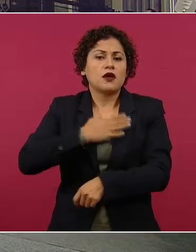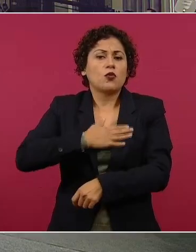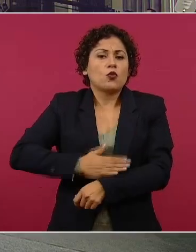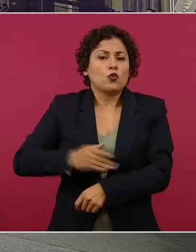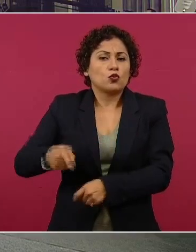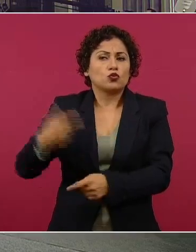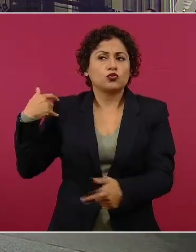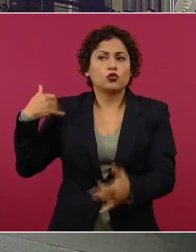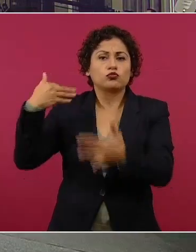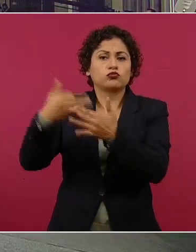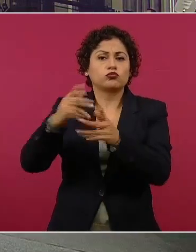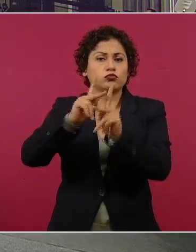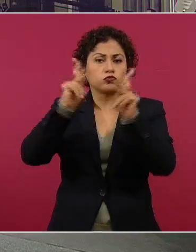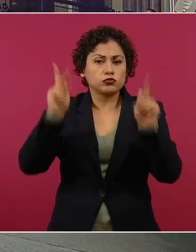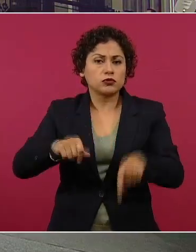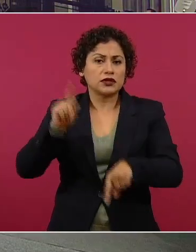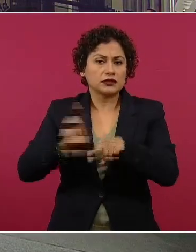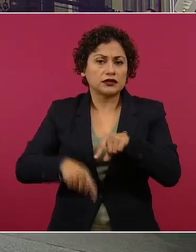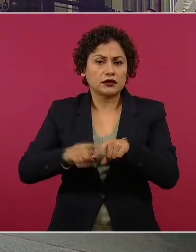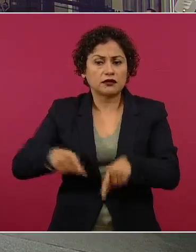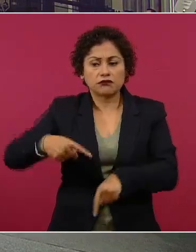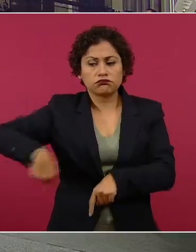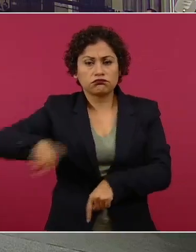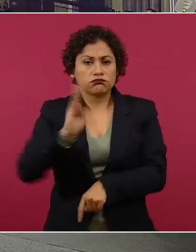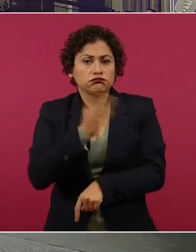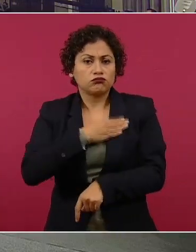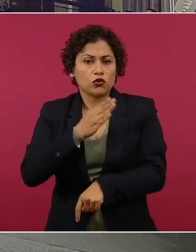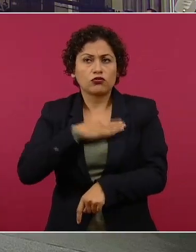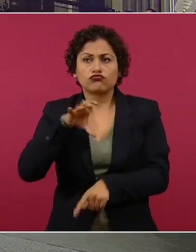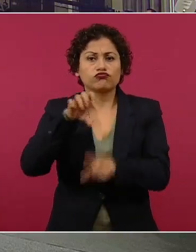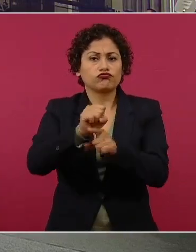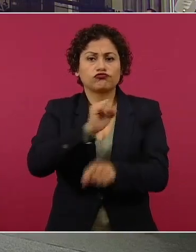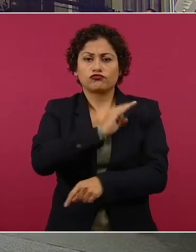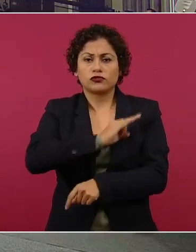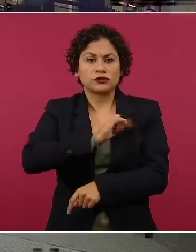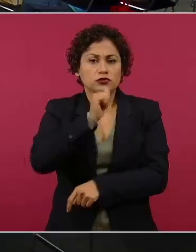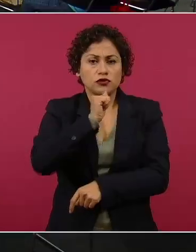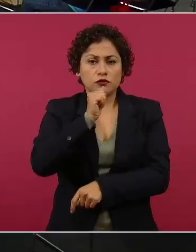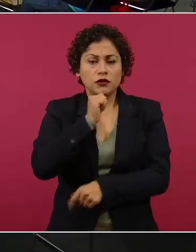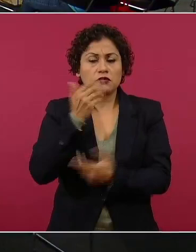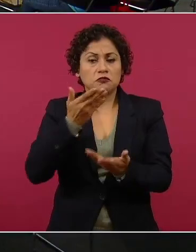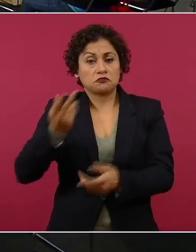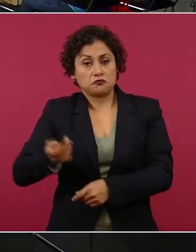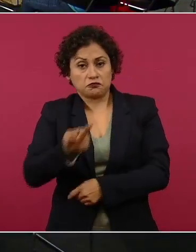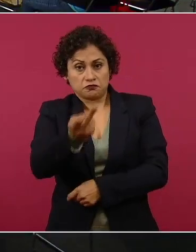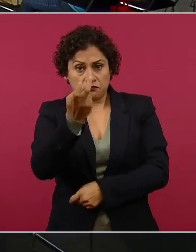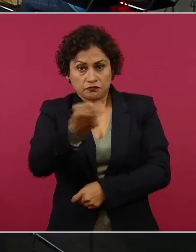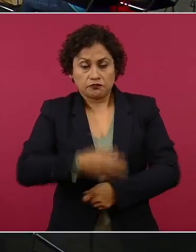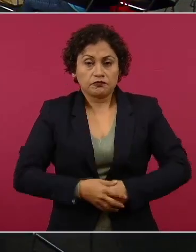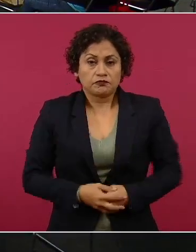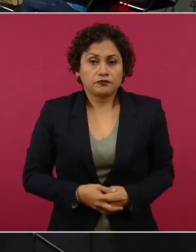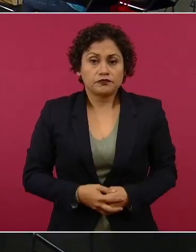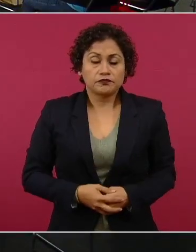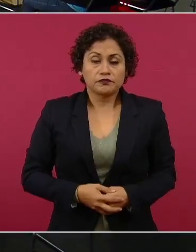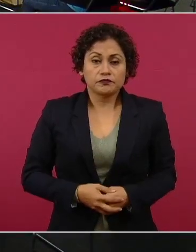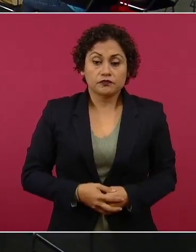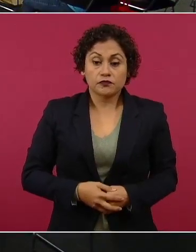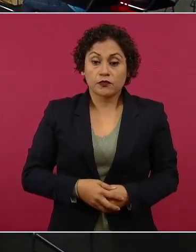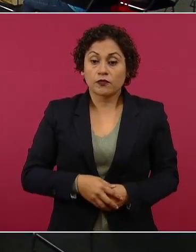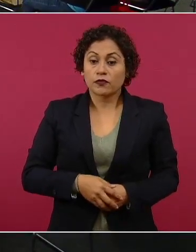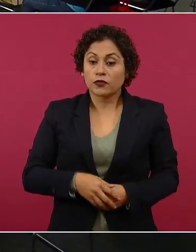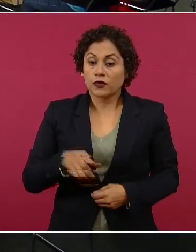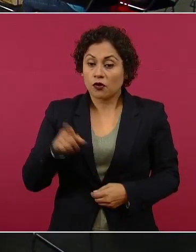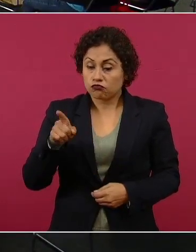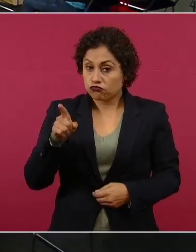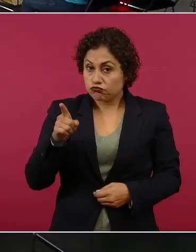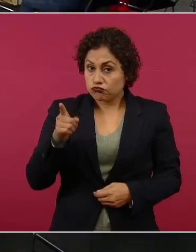aún siendo buenos todavía no pueden ser felices. La pregunta es esa. Pues si te parece que